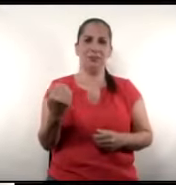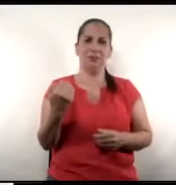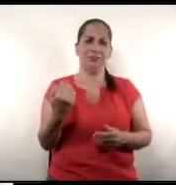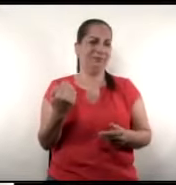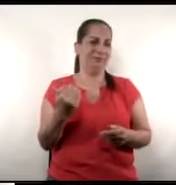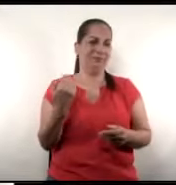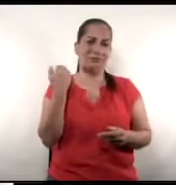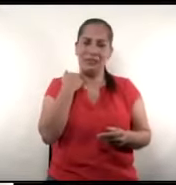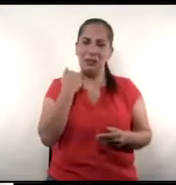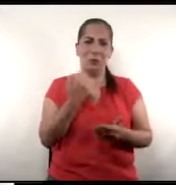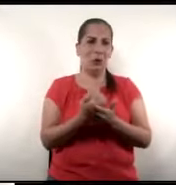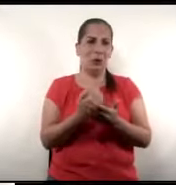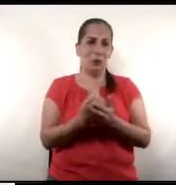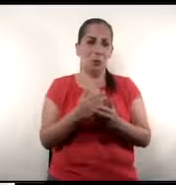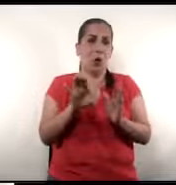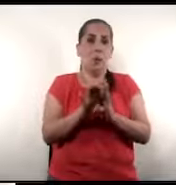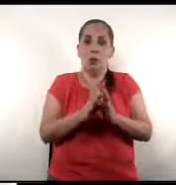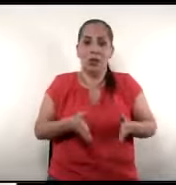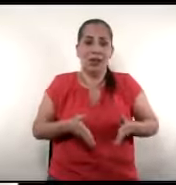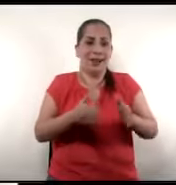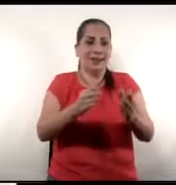construcción 6 o 7 años,